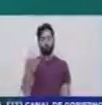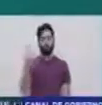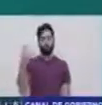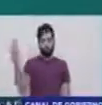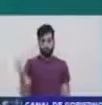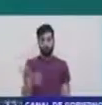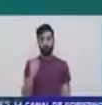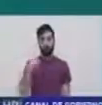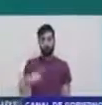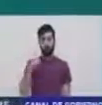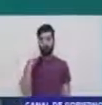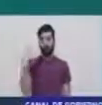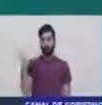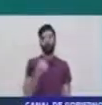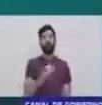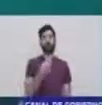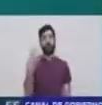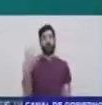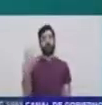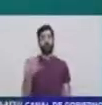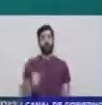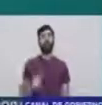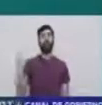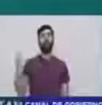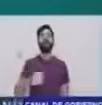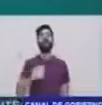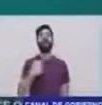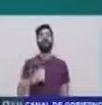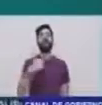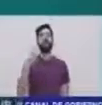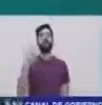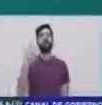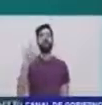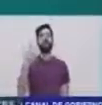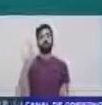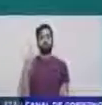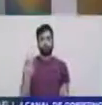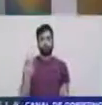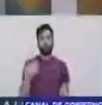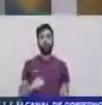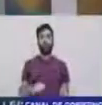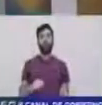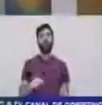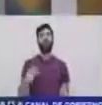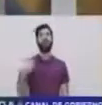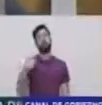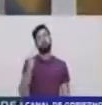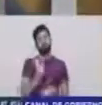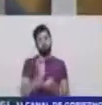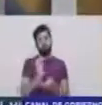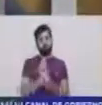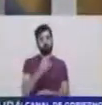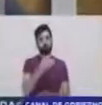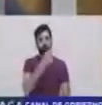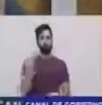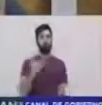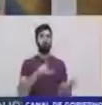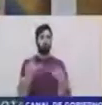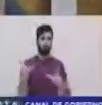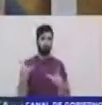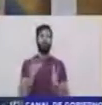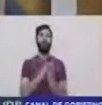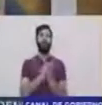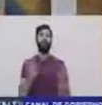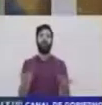Bienvenidos a un segmento más de Matemática. Mi nombre es Rudy Estrada Muy. Pues espero que tengan listo su cuaderno